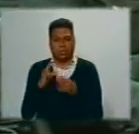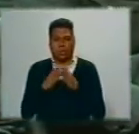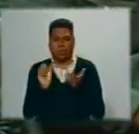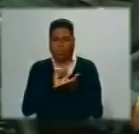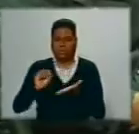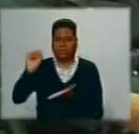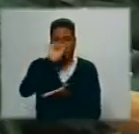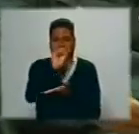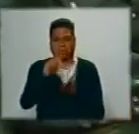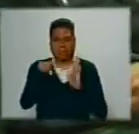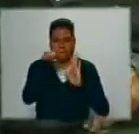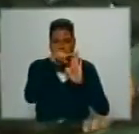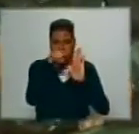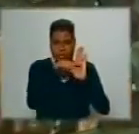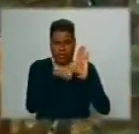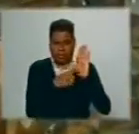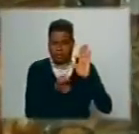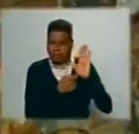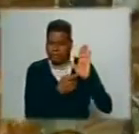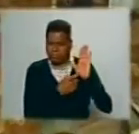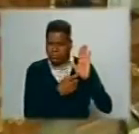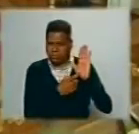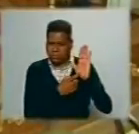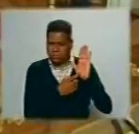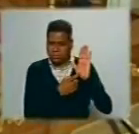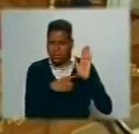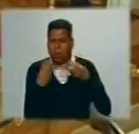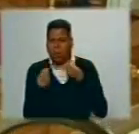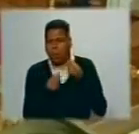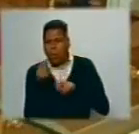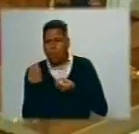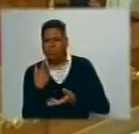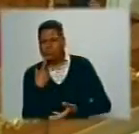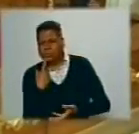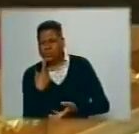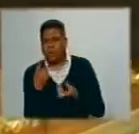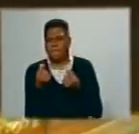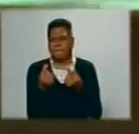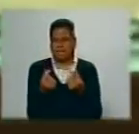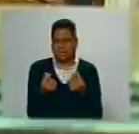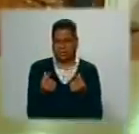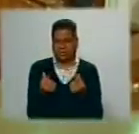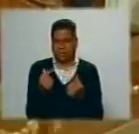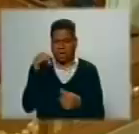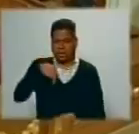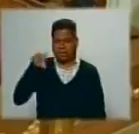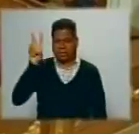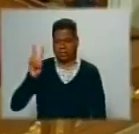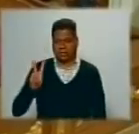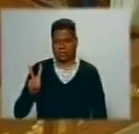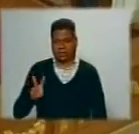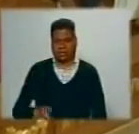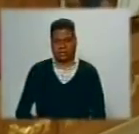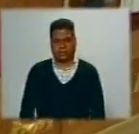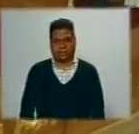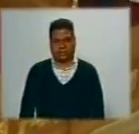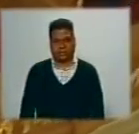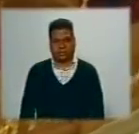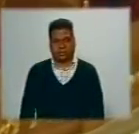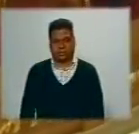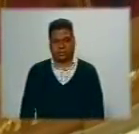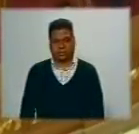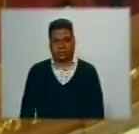la fijación y para el tratamiento de los precios en Venezuela. Sistema